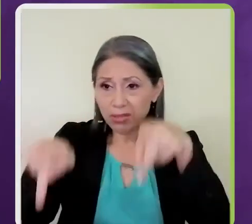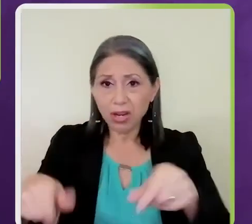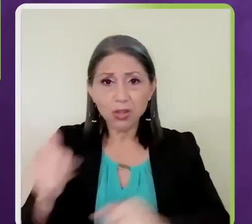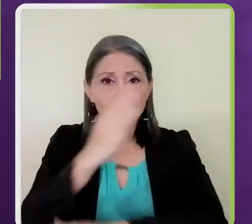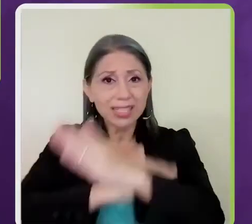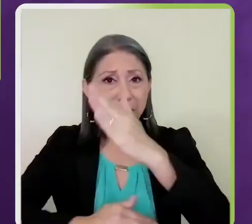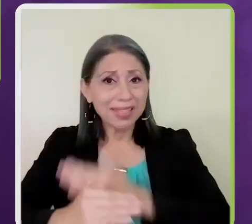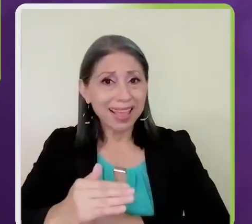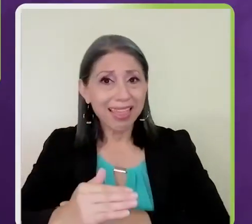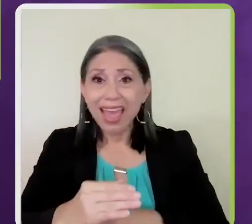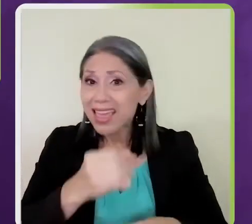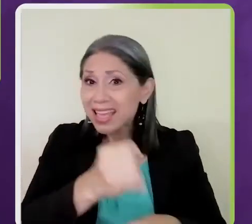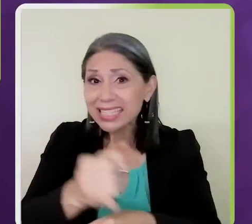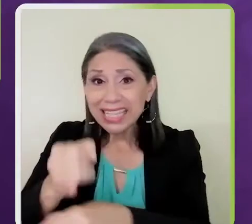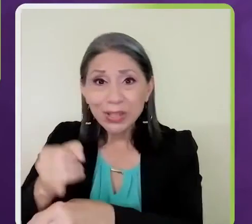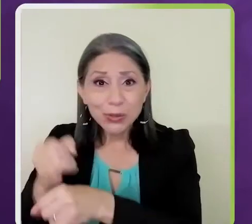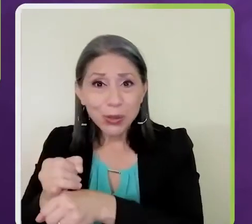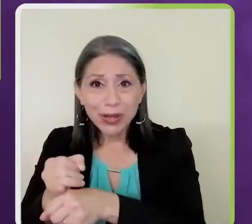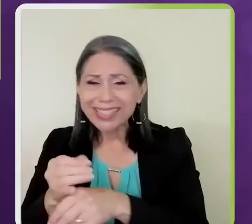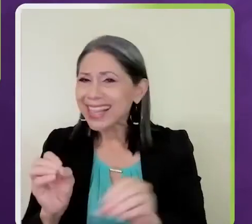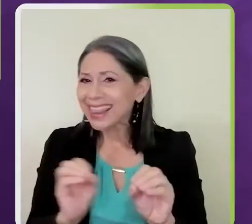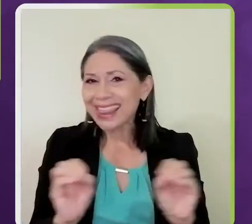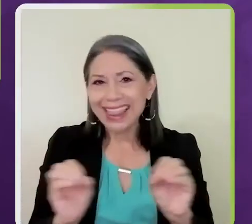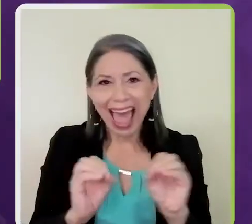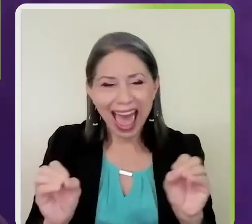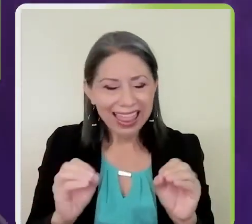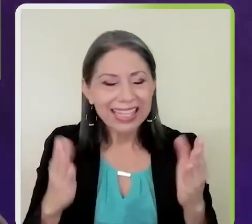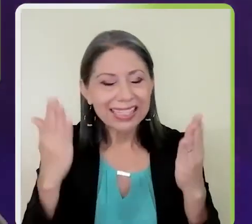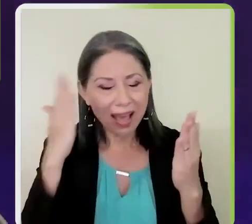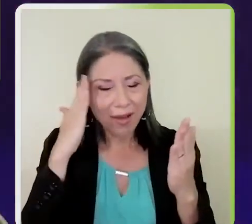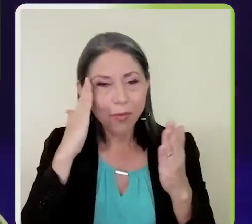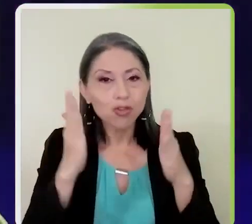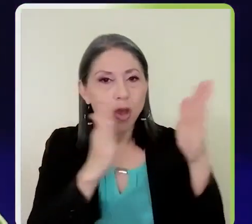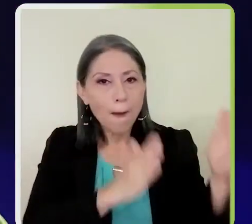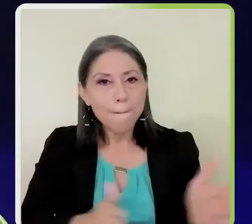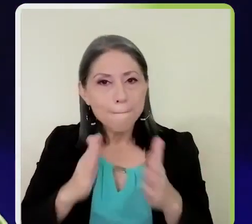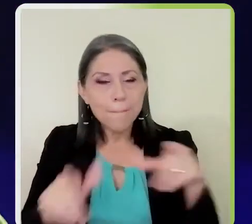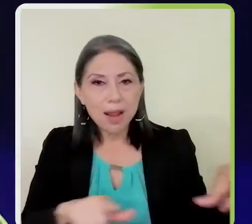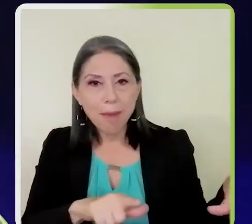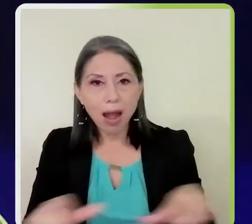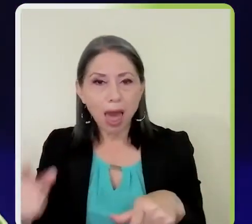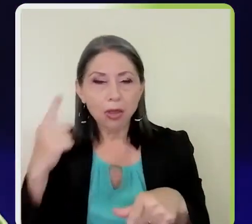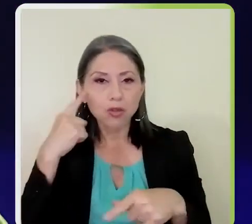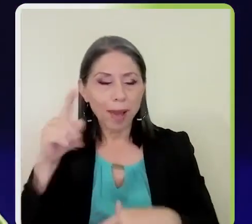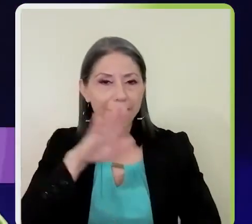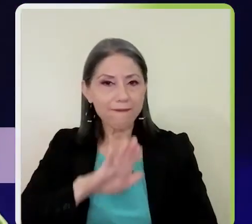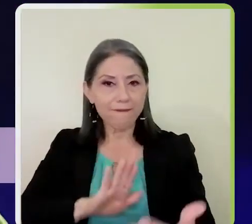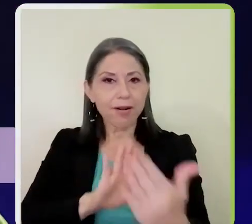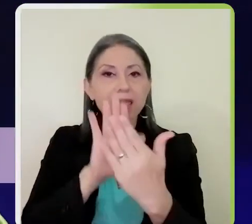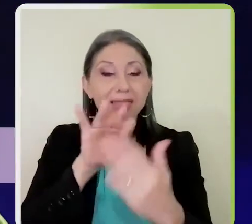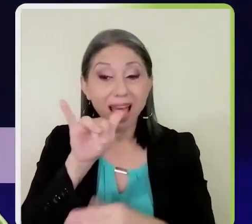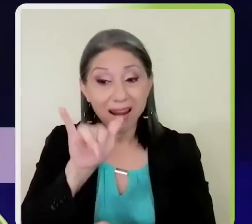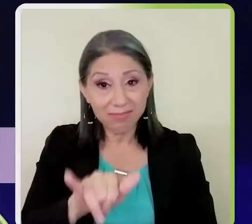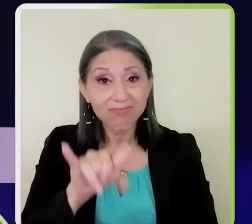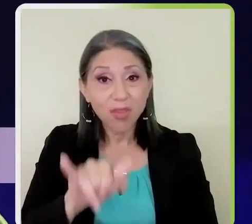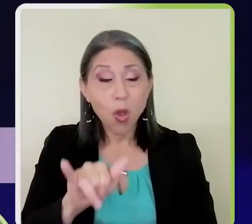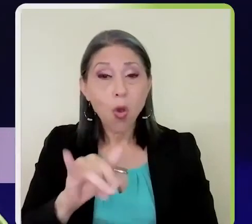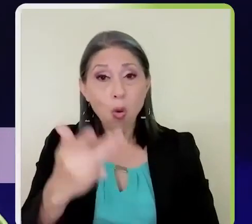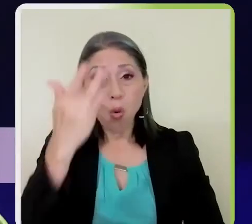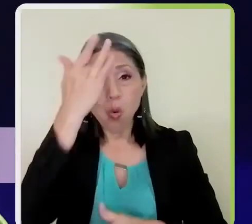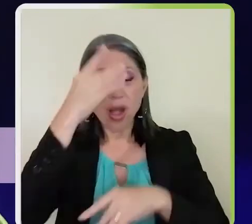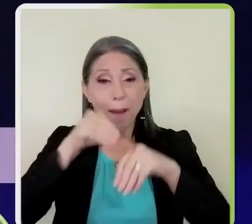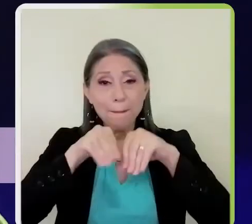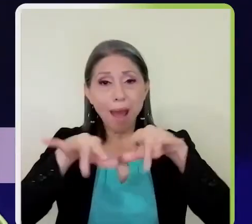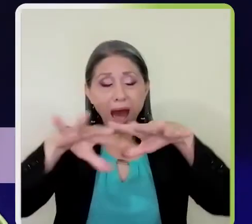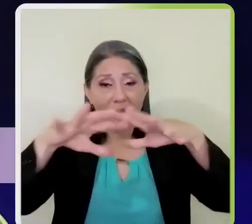las instituciones, estábamos preparados para enfrentar una pandemia de este tipo.